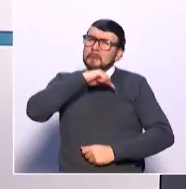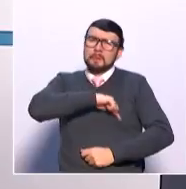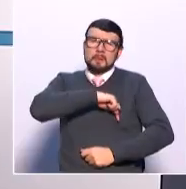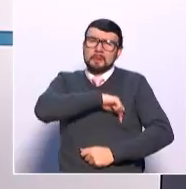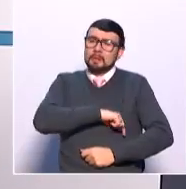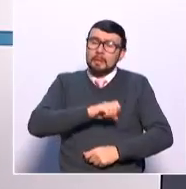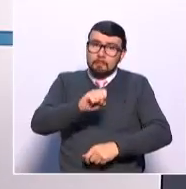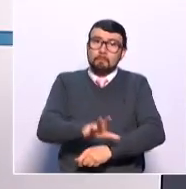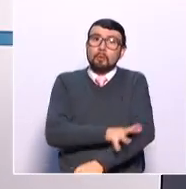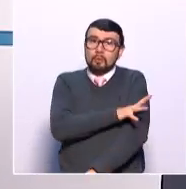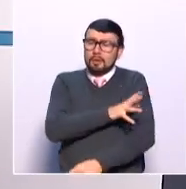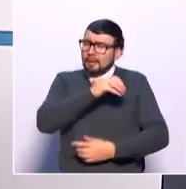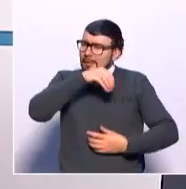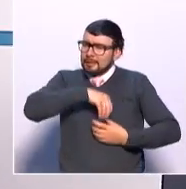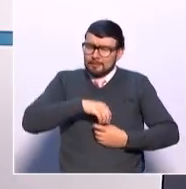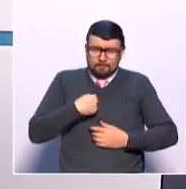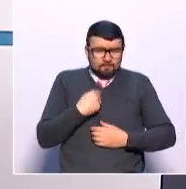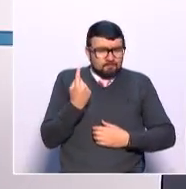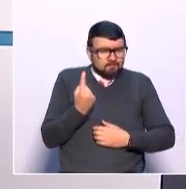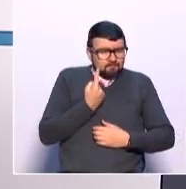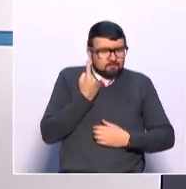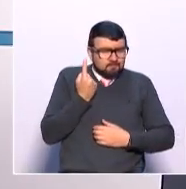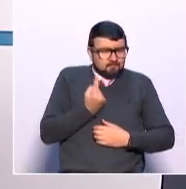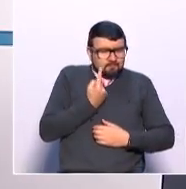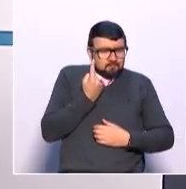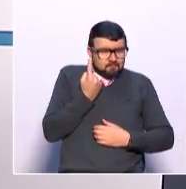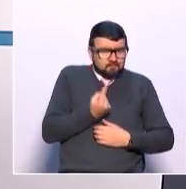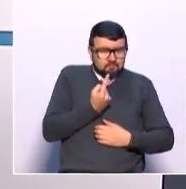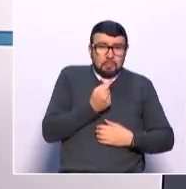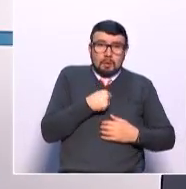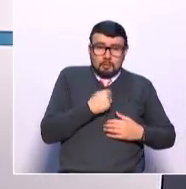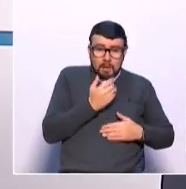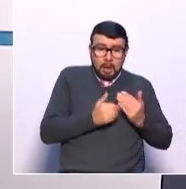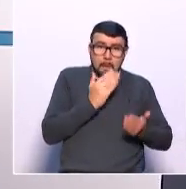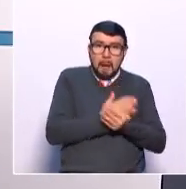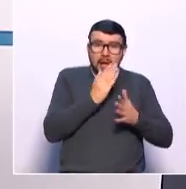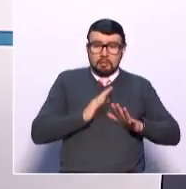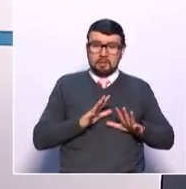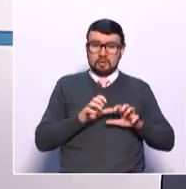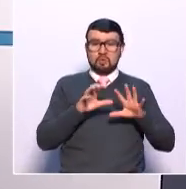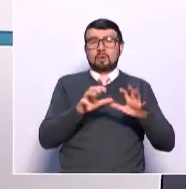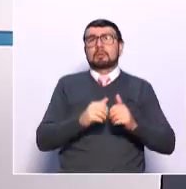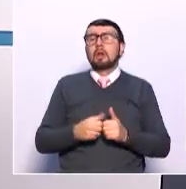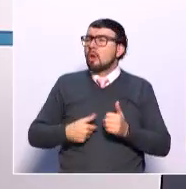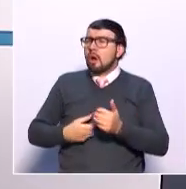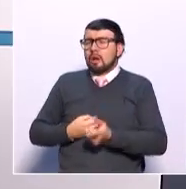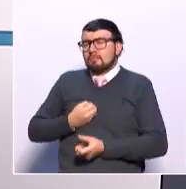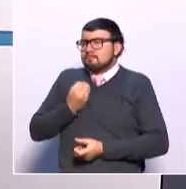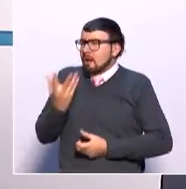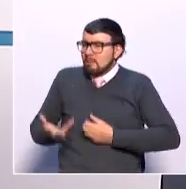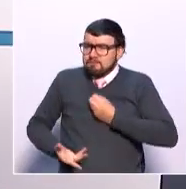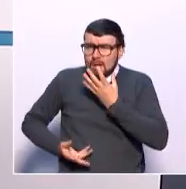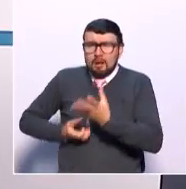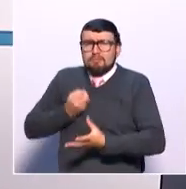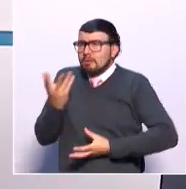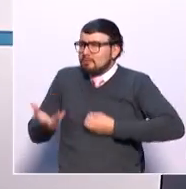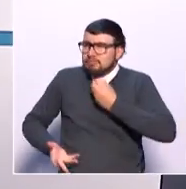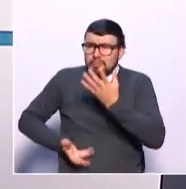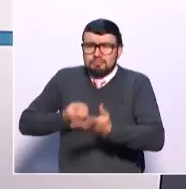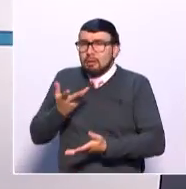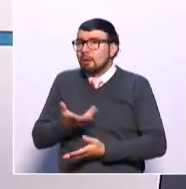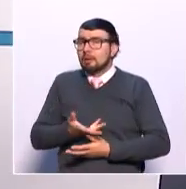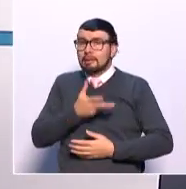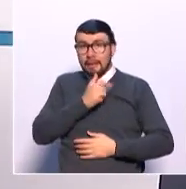sostenido adentro sólo solo a la persona entonces eso él no desahogarse el no contar el no